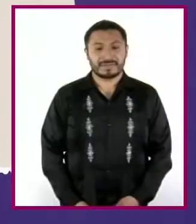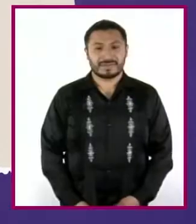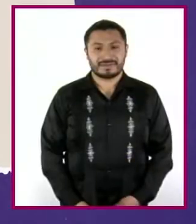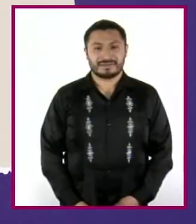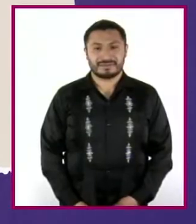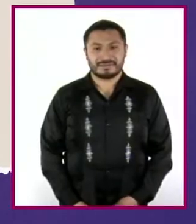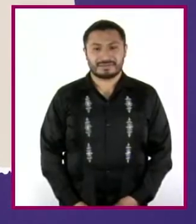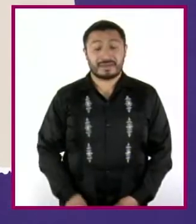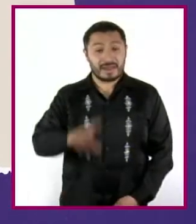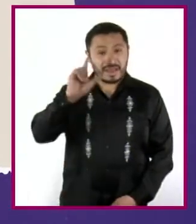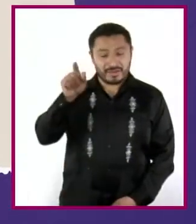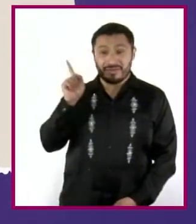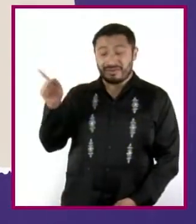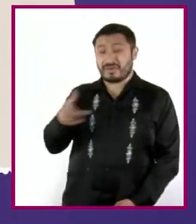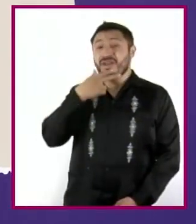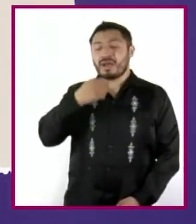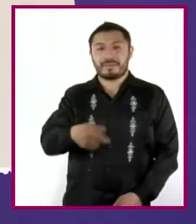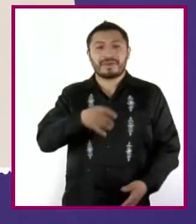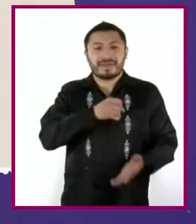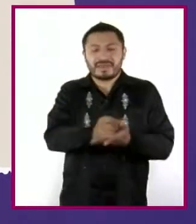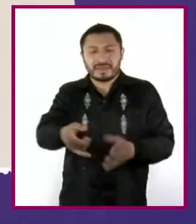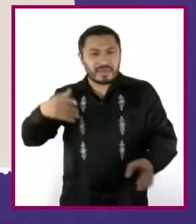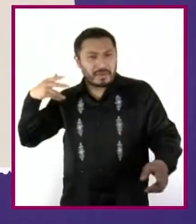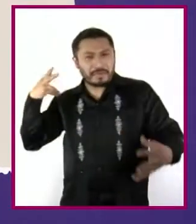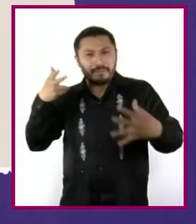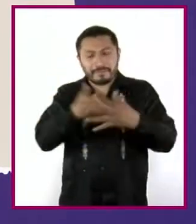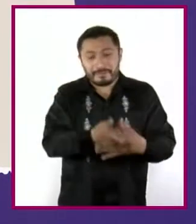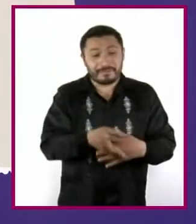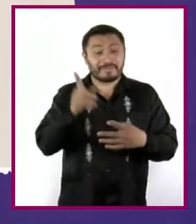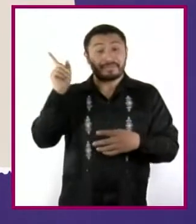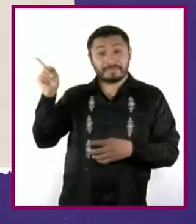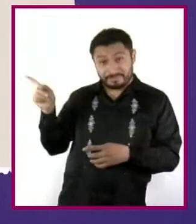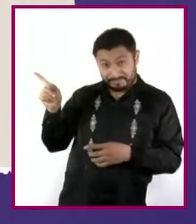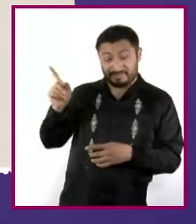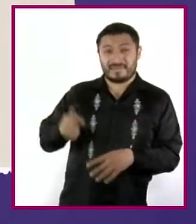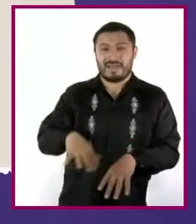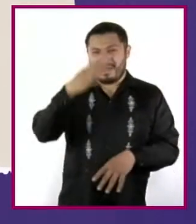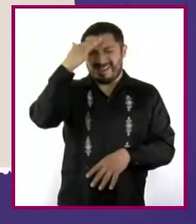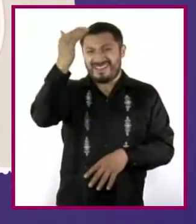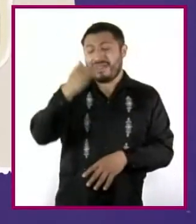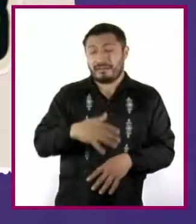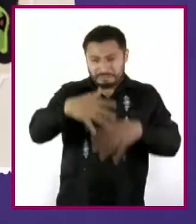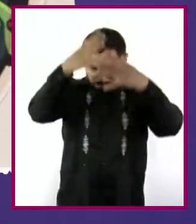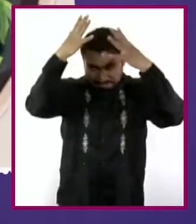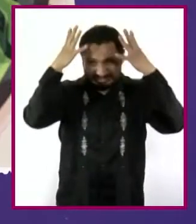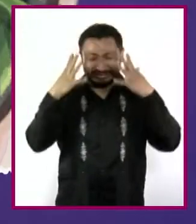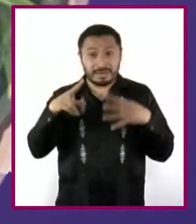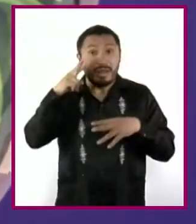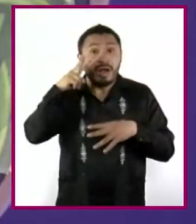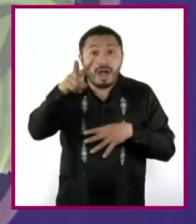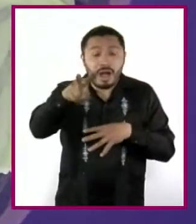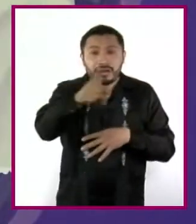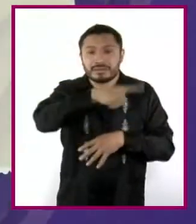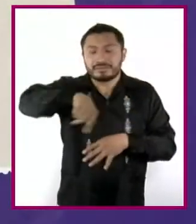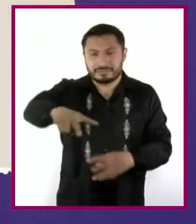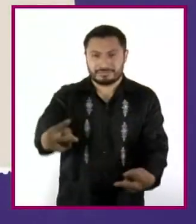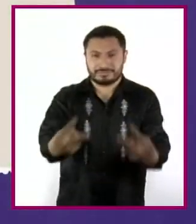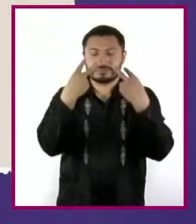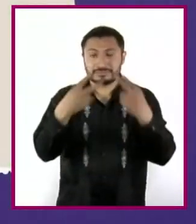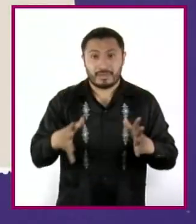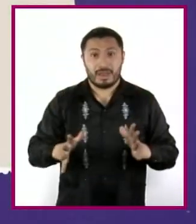Cuando Perseo decidió matar a la medusa, aquella górgona de terrible aspecto cuya mirada petrificaba a los seres